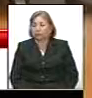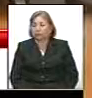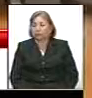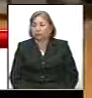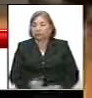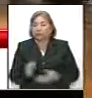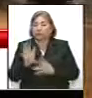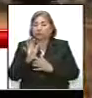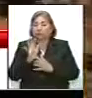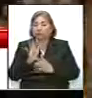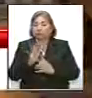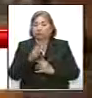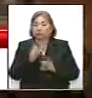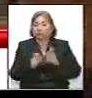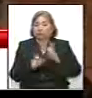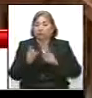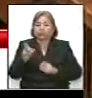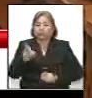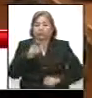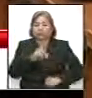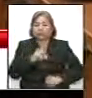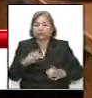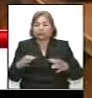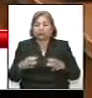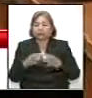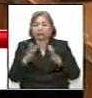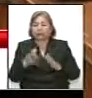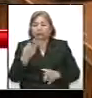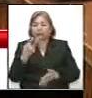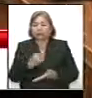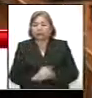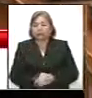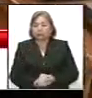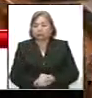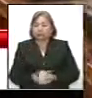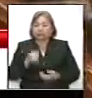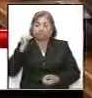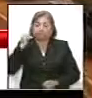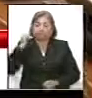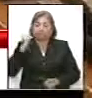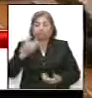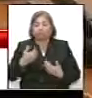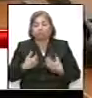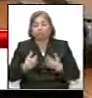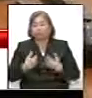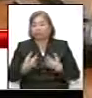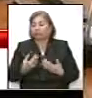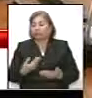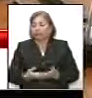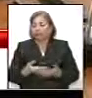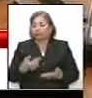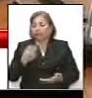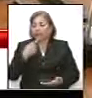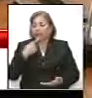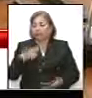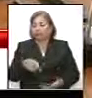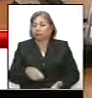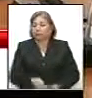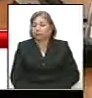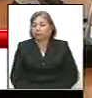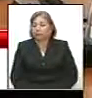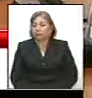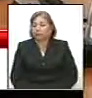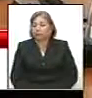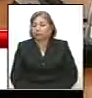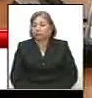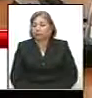Representante de Congresista, para que usted, como dice, dos meses está y tiene derecho de informarse de lo que habíamos estado haciendo